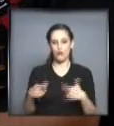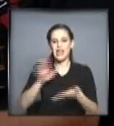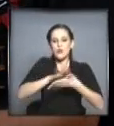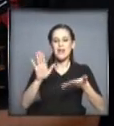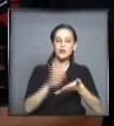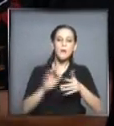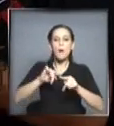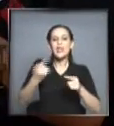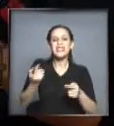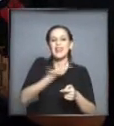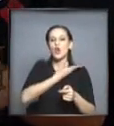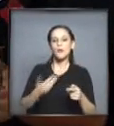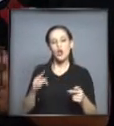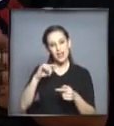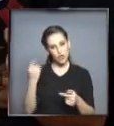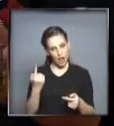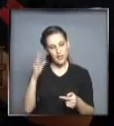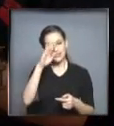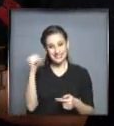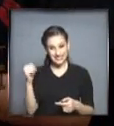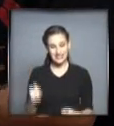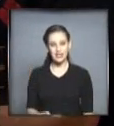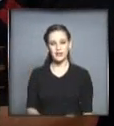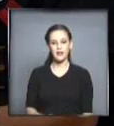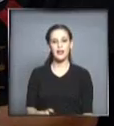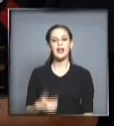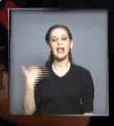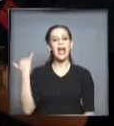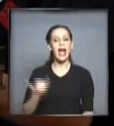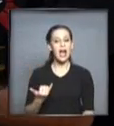políticas del gobierno nacional que hizo que